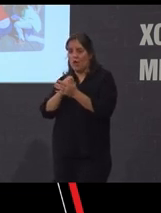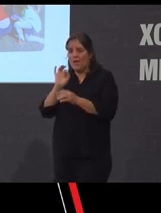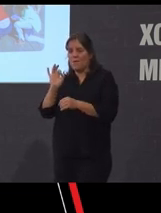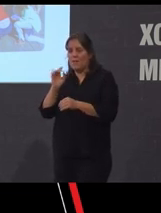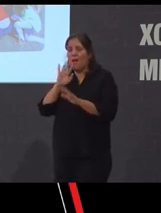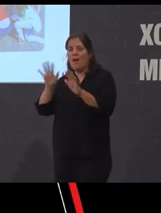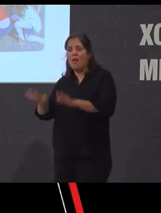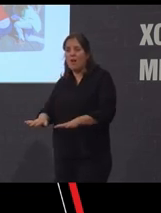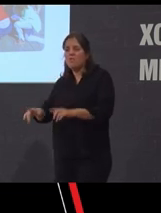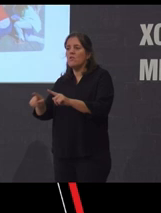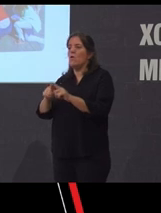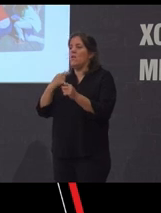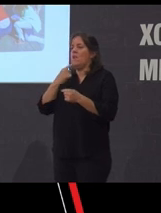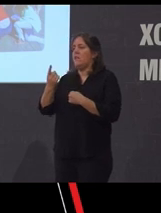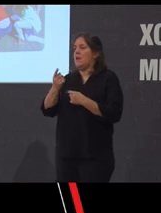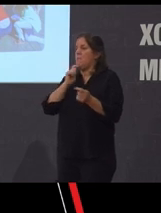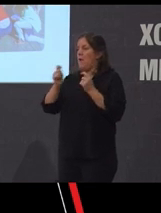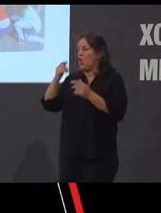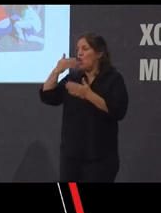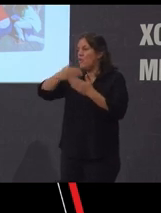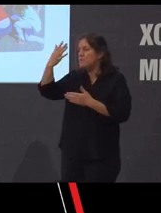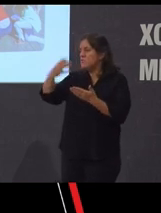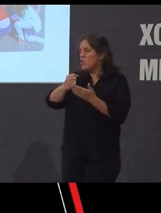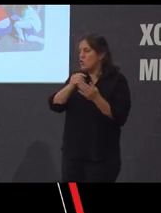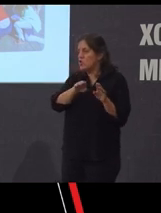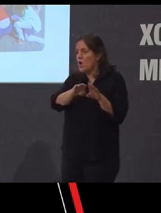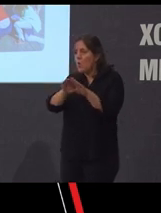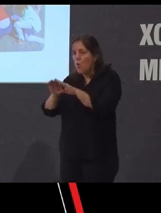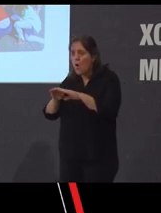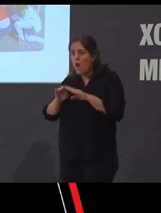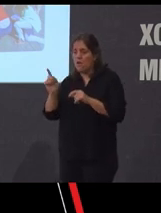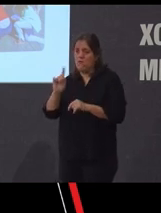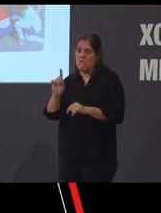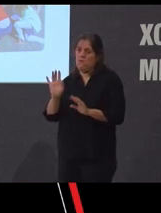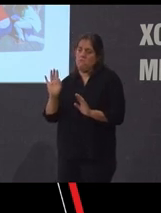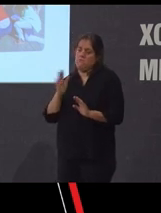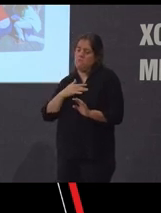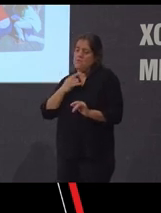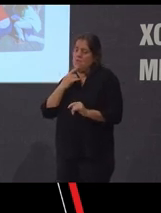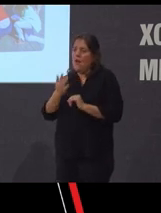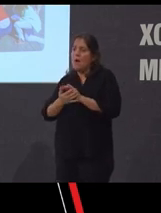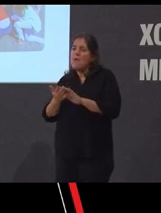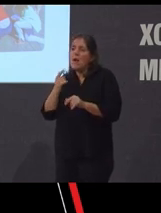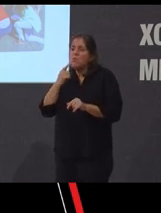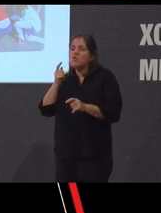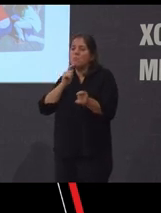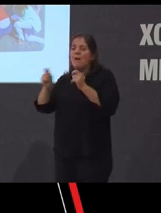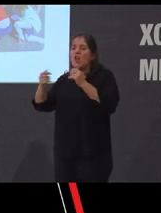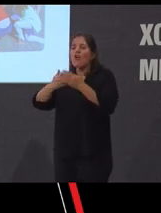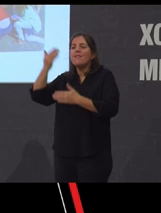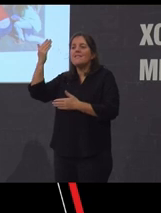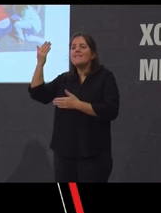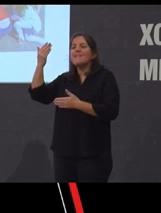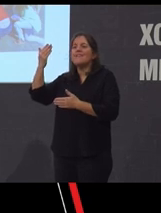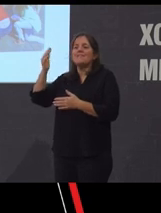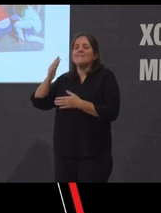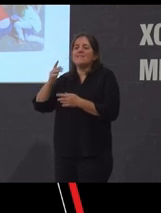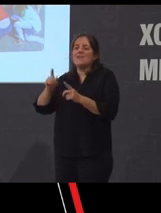non todos os periodistas foron iguais, claro, estos son os periodistas dentro